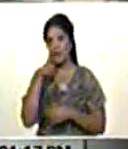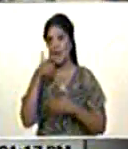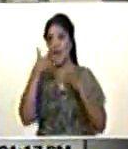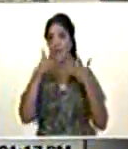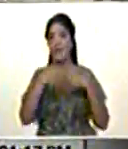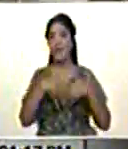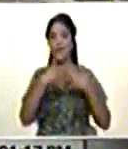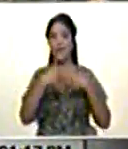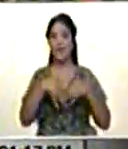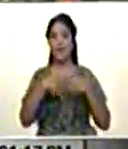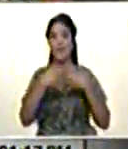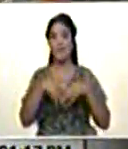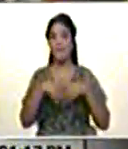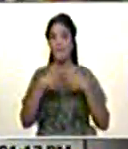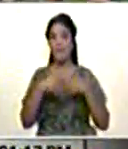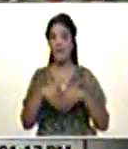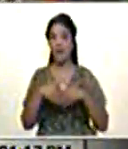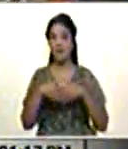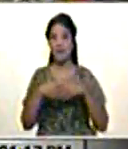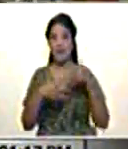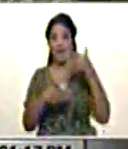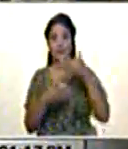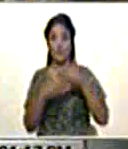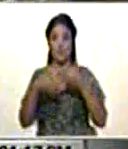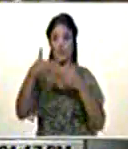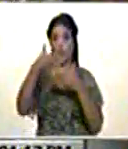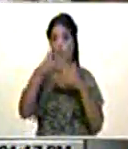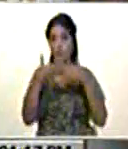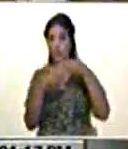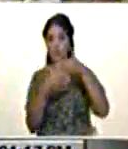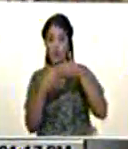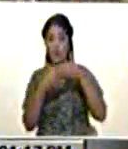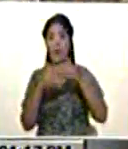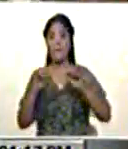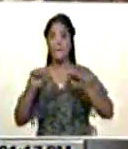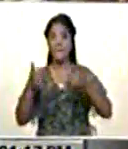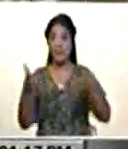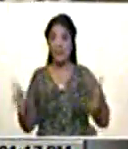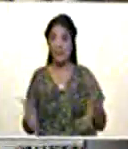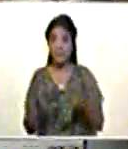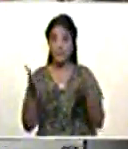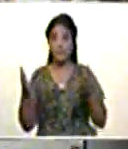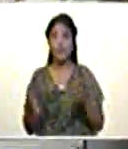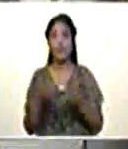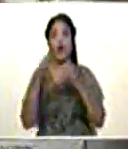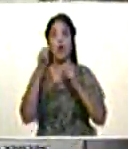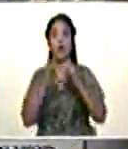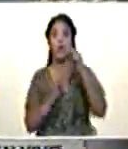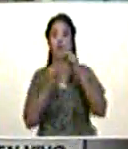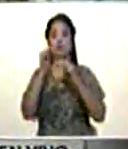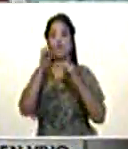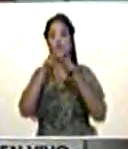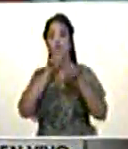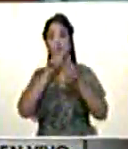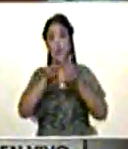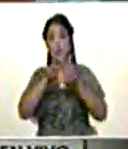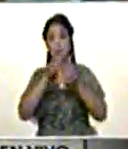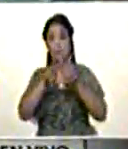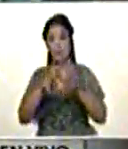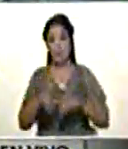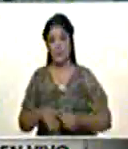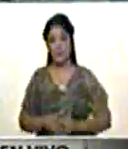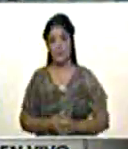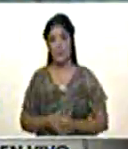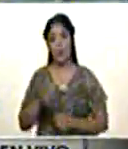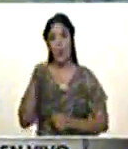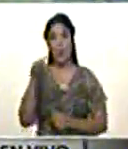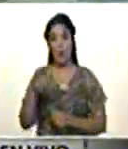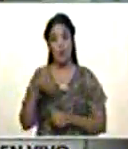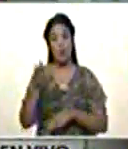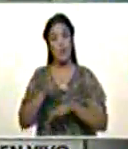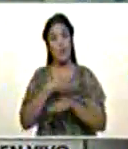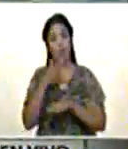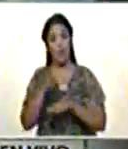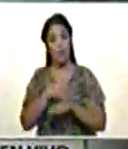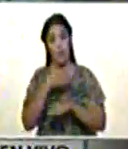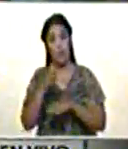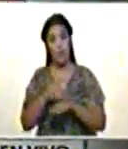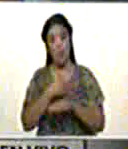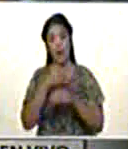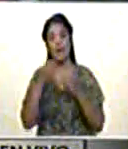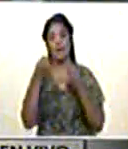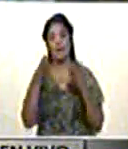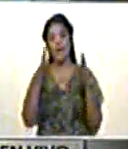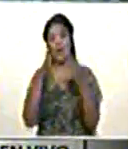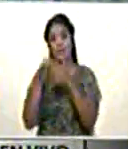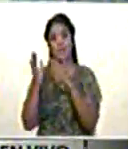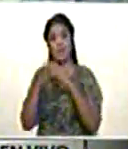fábrica de estructuras metálicas para impulsar las obras de la gran misión Vivienda Venezuela. Hoy jueves de